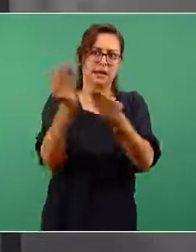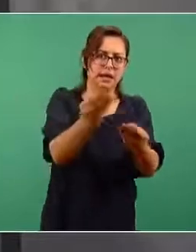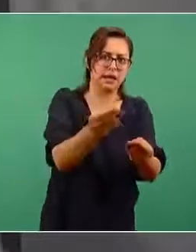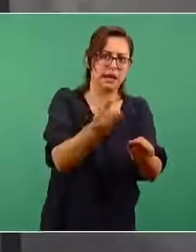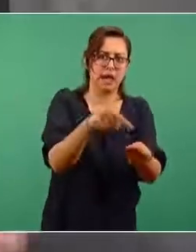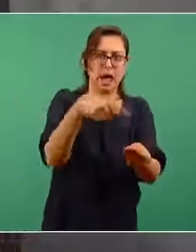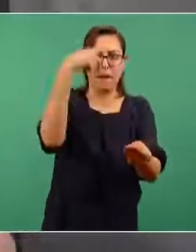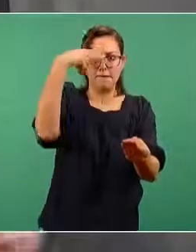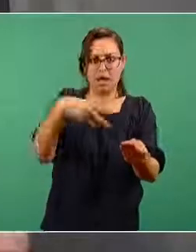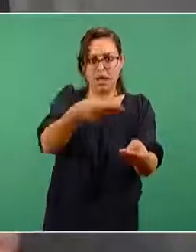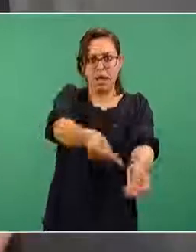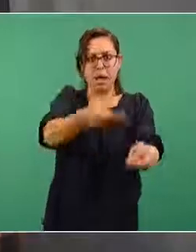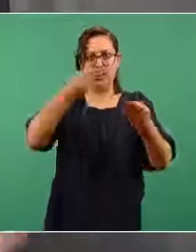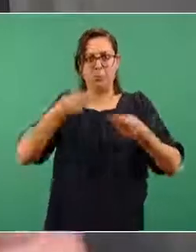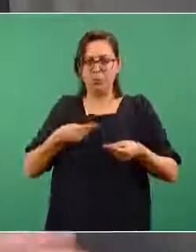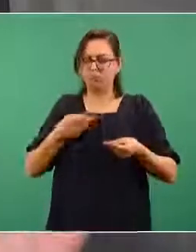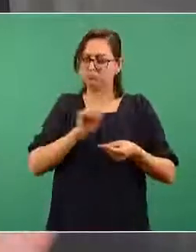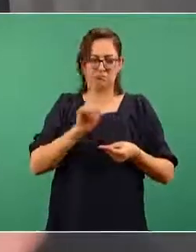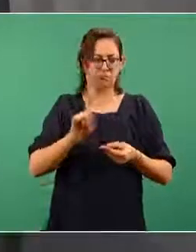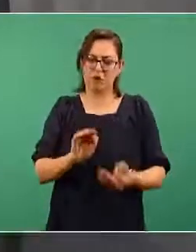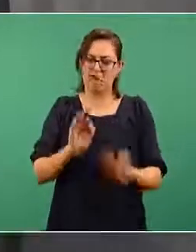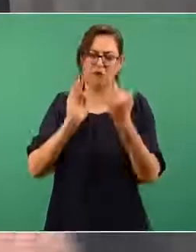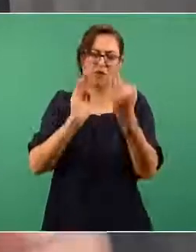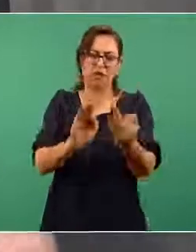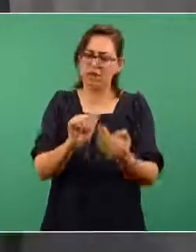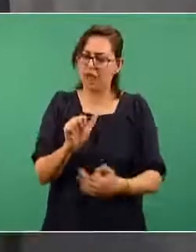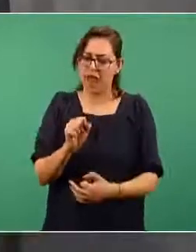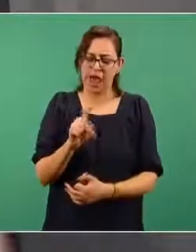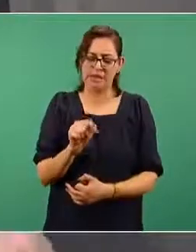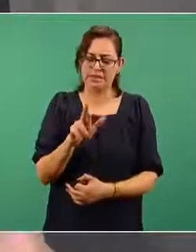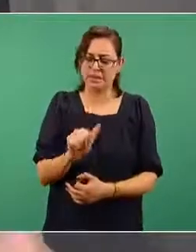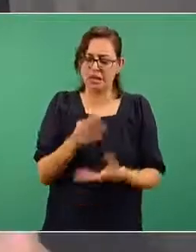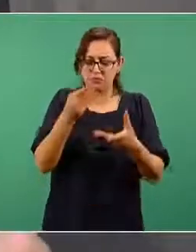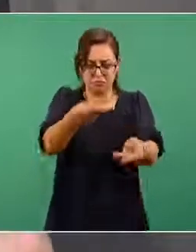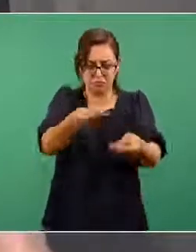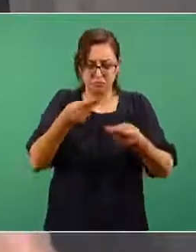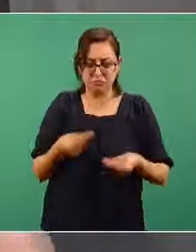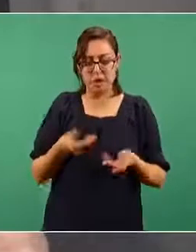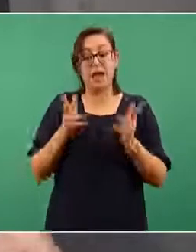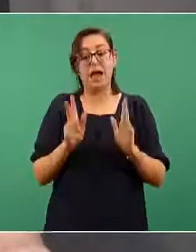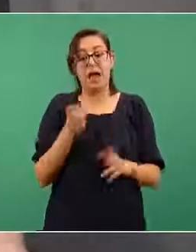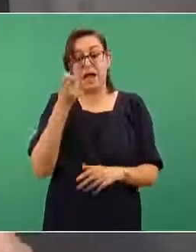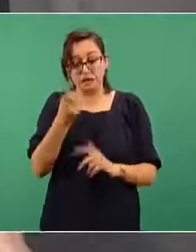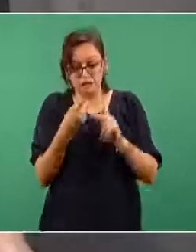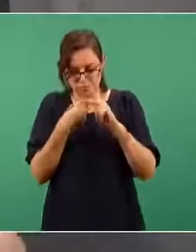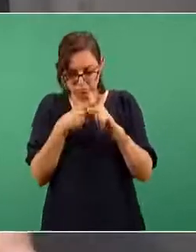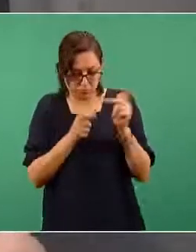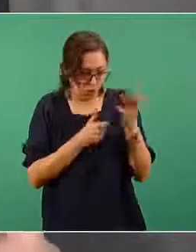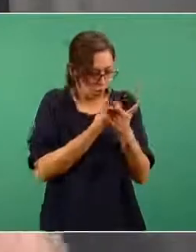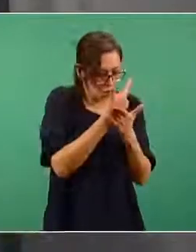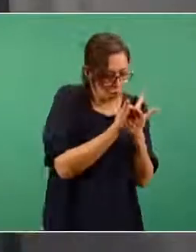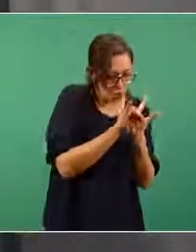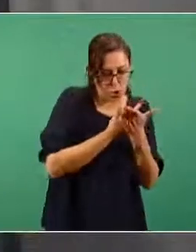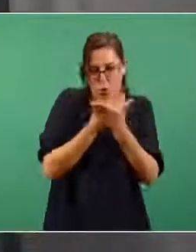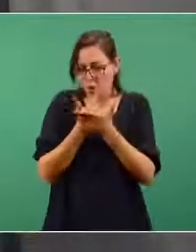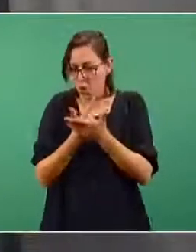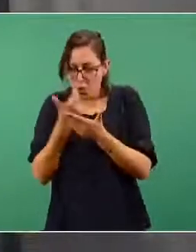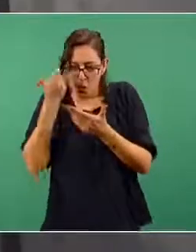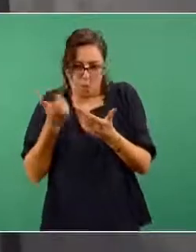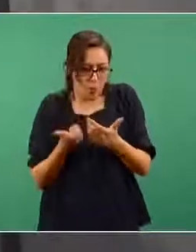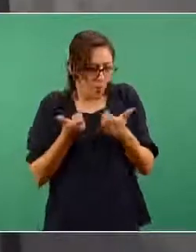México. Estamos justo en ese punto, en resolver. Hay una pequeña diferencia de costos. En este caso sería en